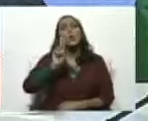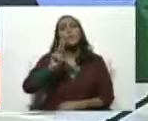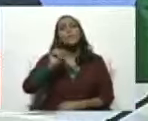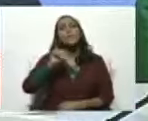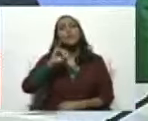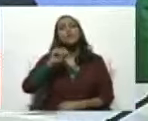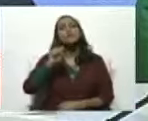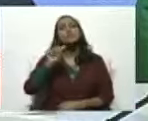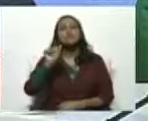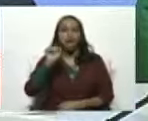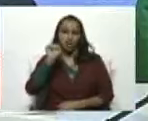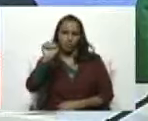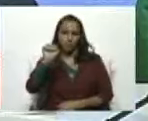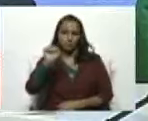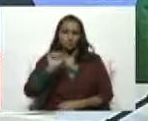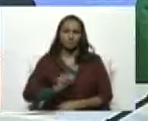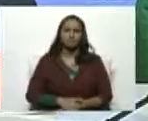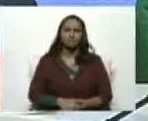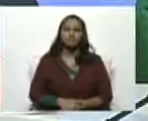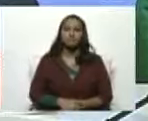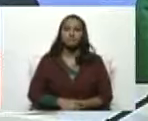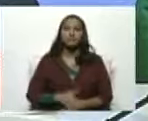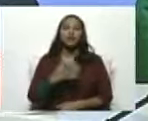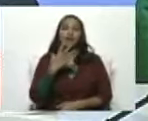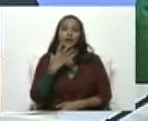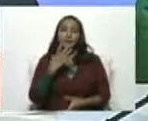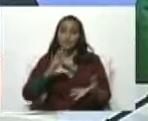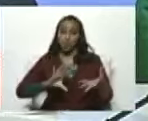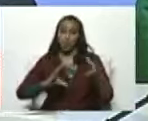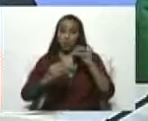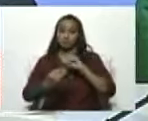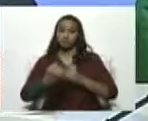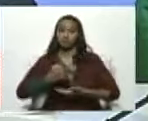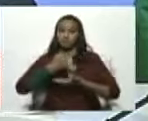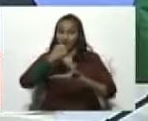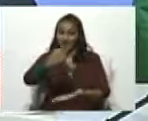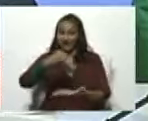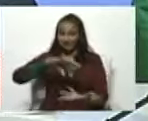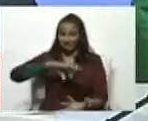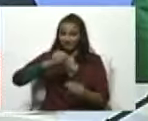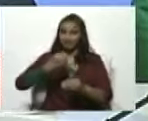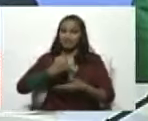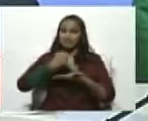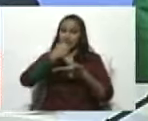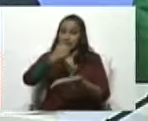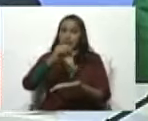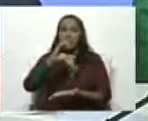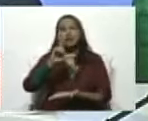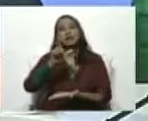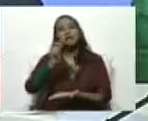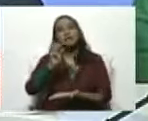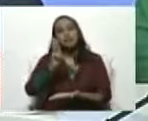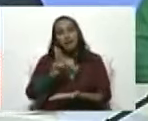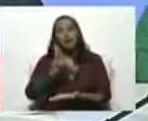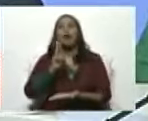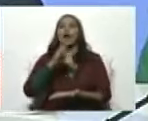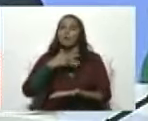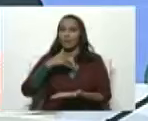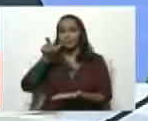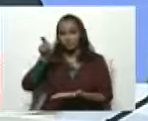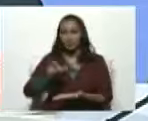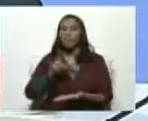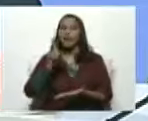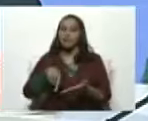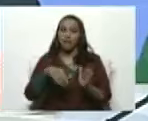Por la fuerza social del CLA, el hermano Leal Tellería recibirá todos los días su reporte y Leal Tellería podrá aplicar